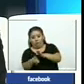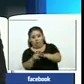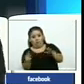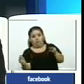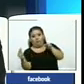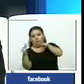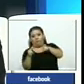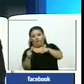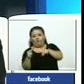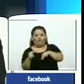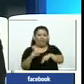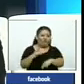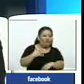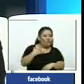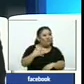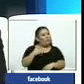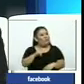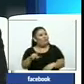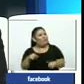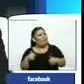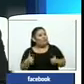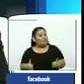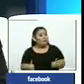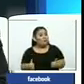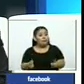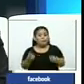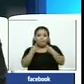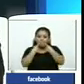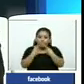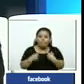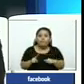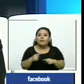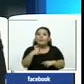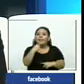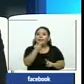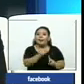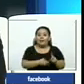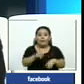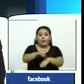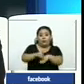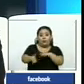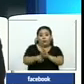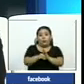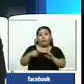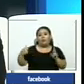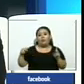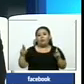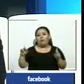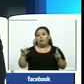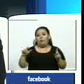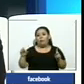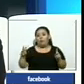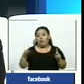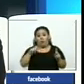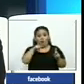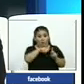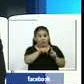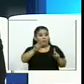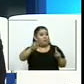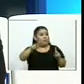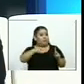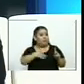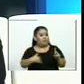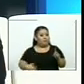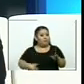provocó disgustos entre los que pronunciaron. Entre los que se pronunciaron está Guillermo Gallegos, que actualmente es vicepresidente de la Asamblea Legislativa,